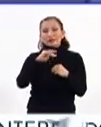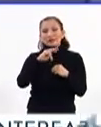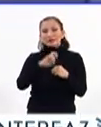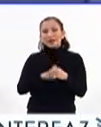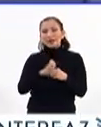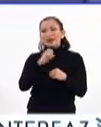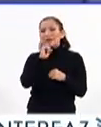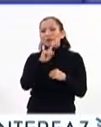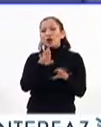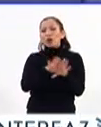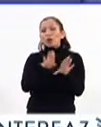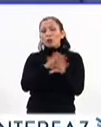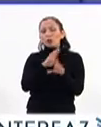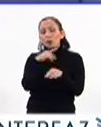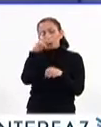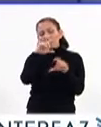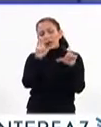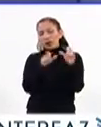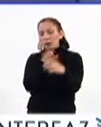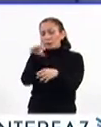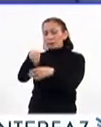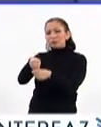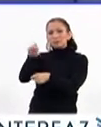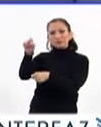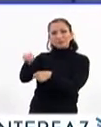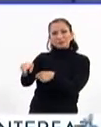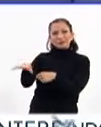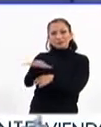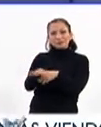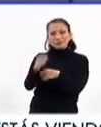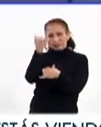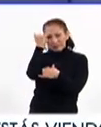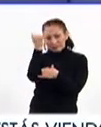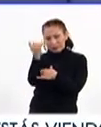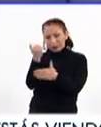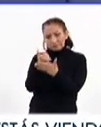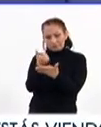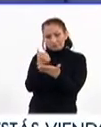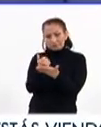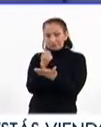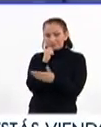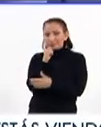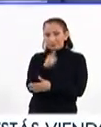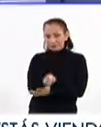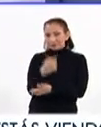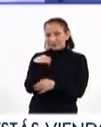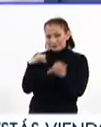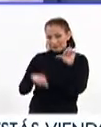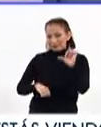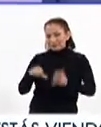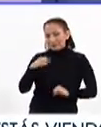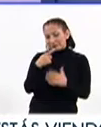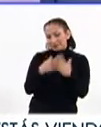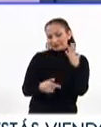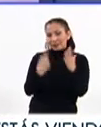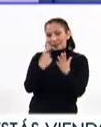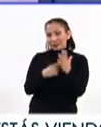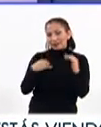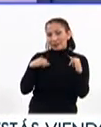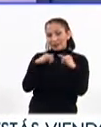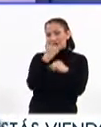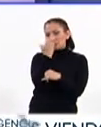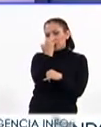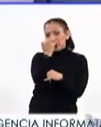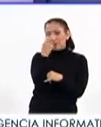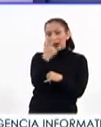sobre todo cómo nuestro país se inserta dentro de esta iniciativa y, por supuesto, las acciones en las instituciones